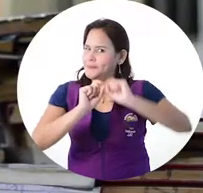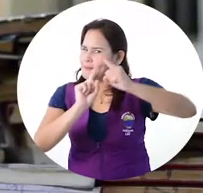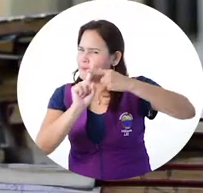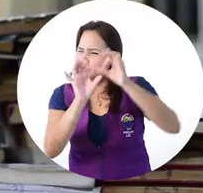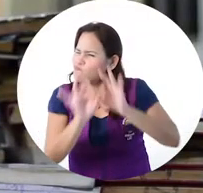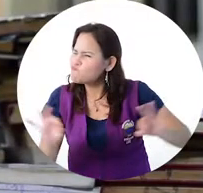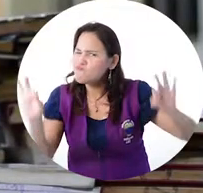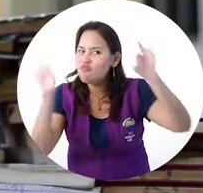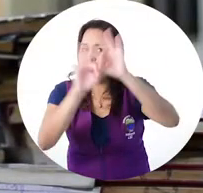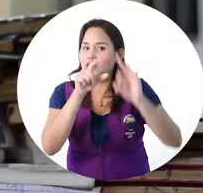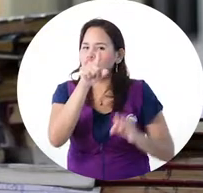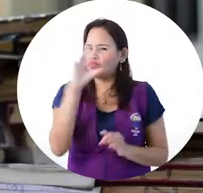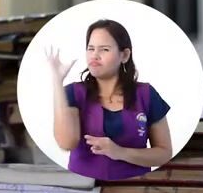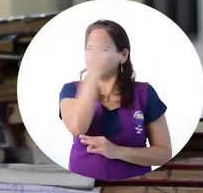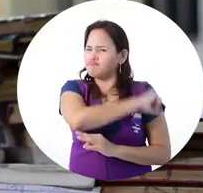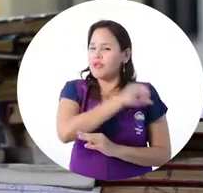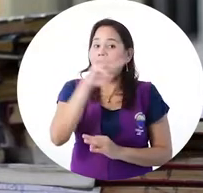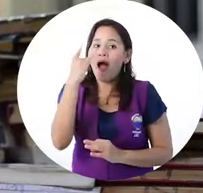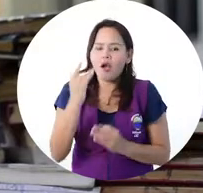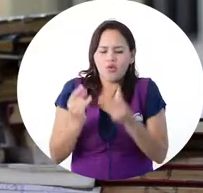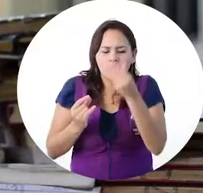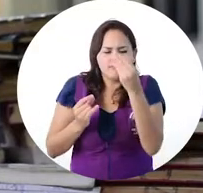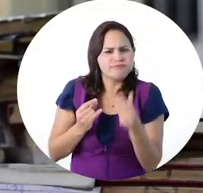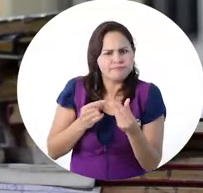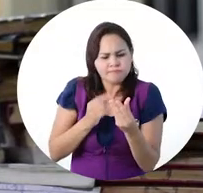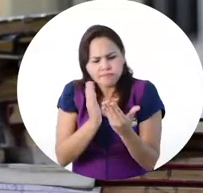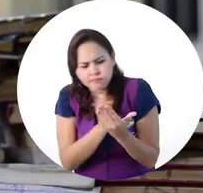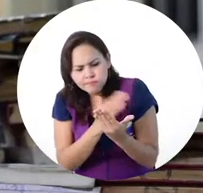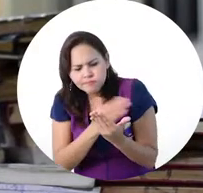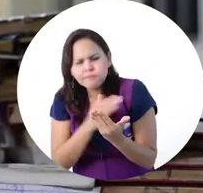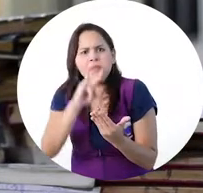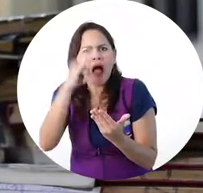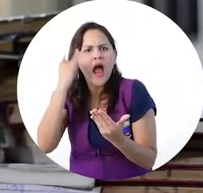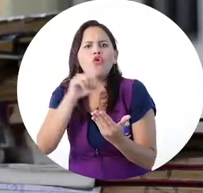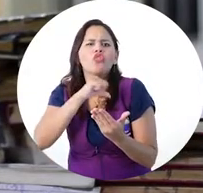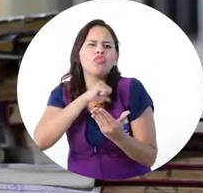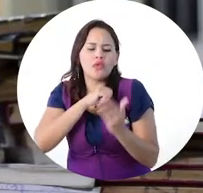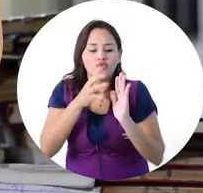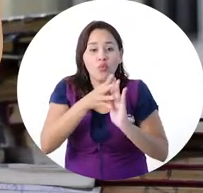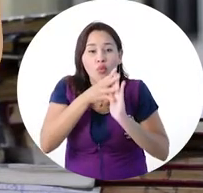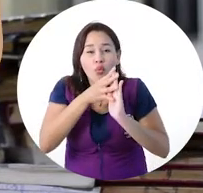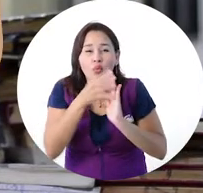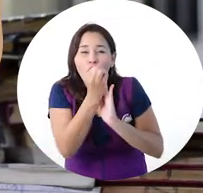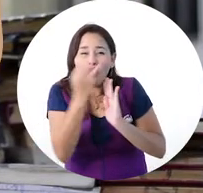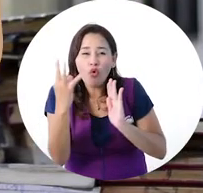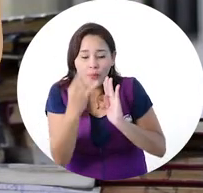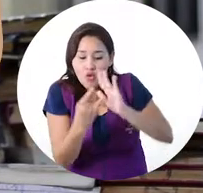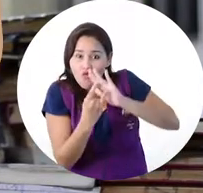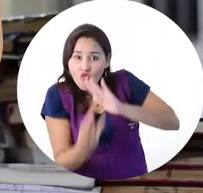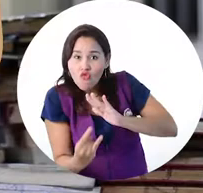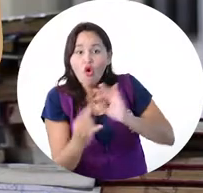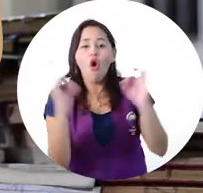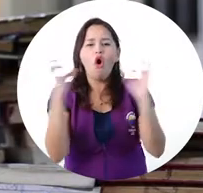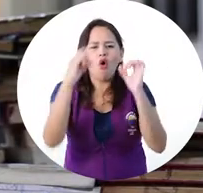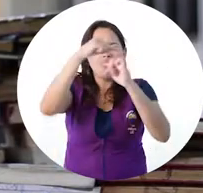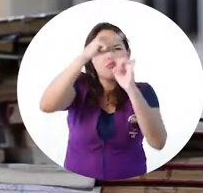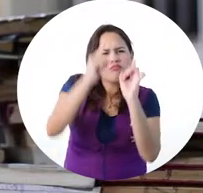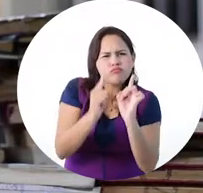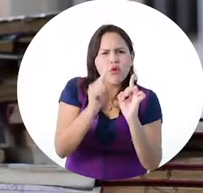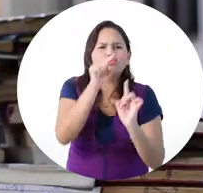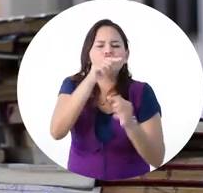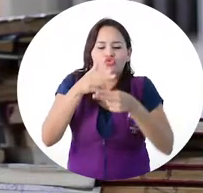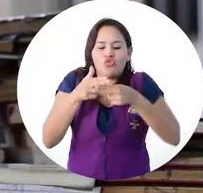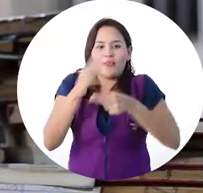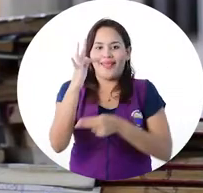identifiques si éste ya cuenta con sistema tag o si sólo cuenta con el código de barras saber esto agilizará tu proceso de préstamo